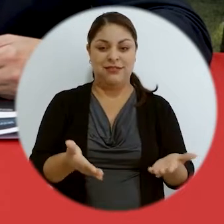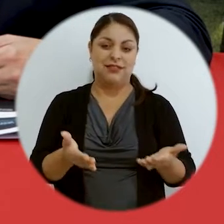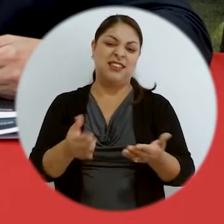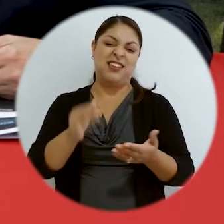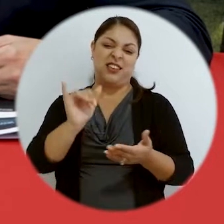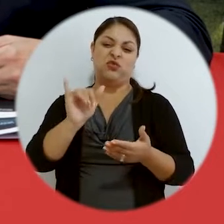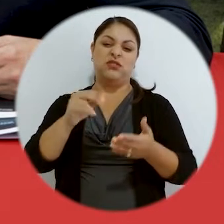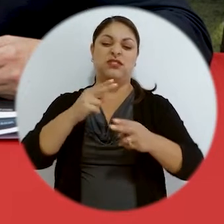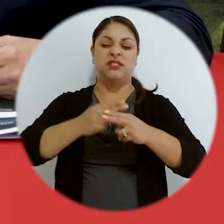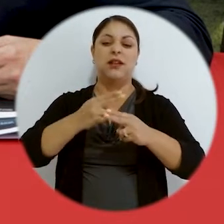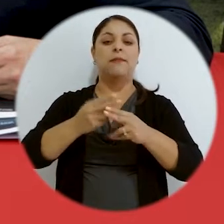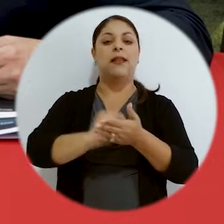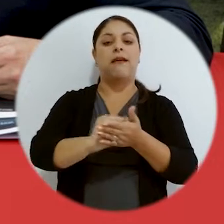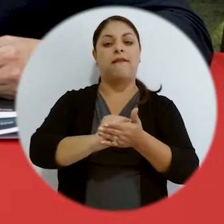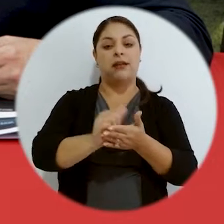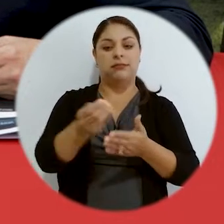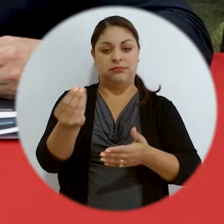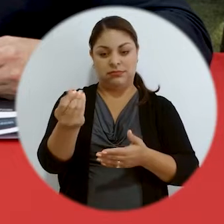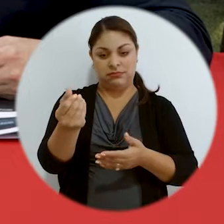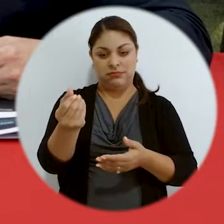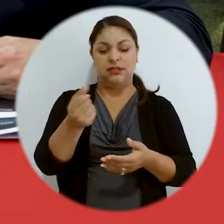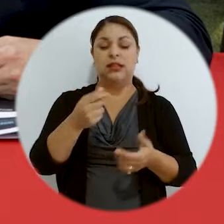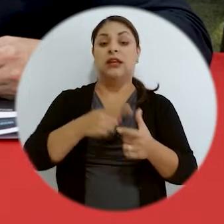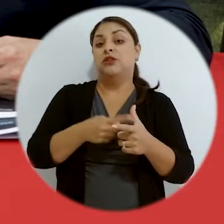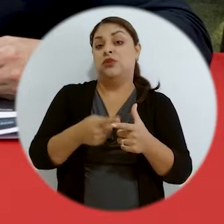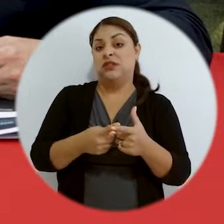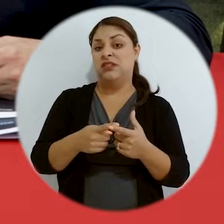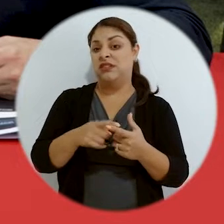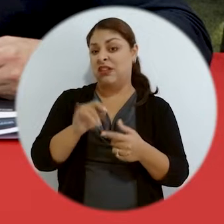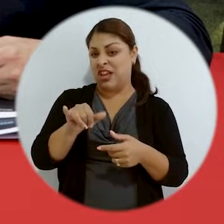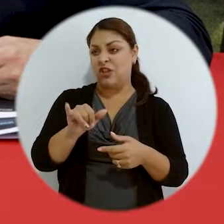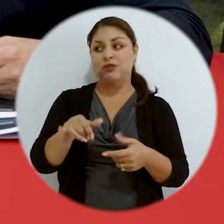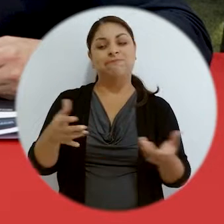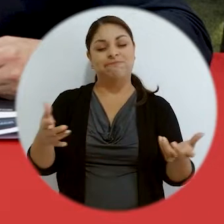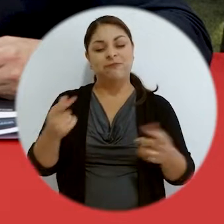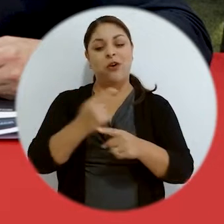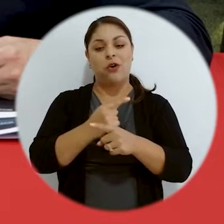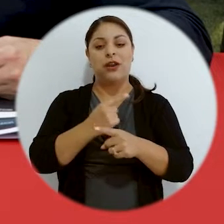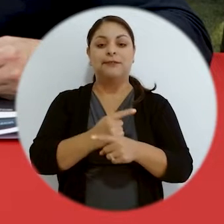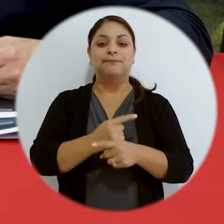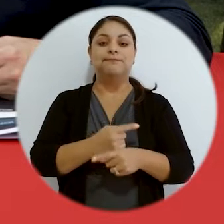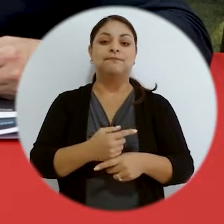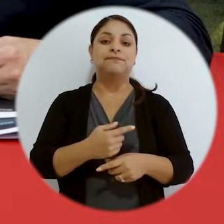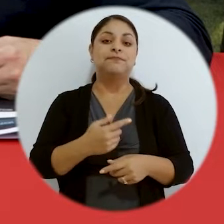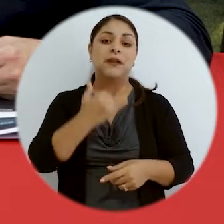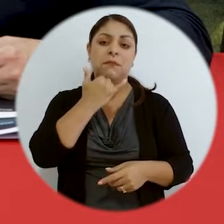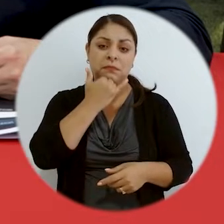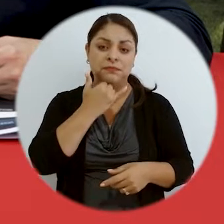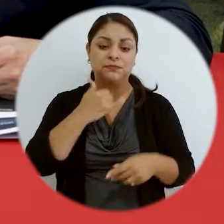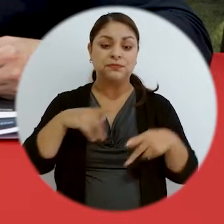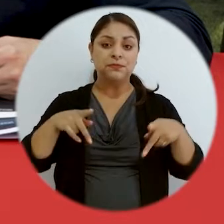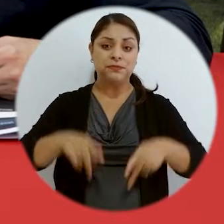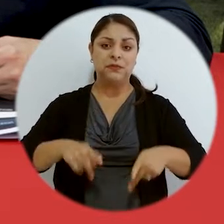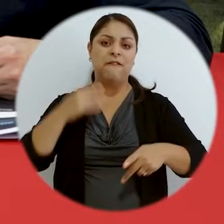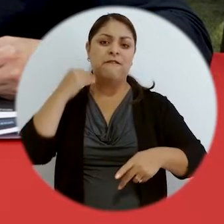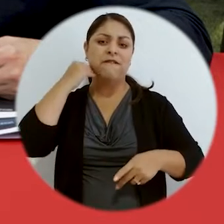Sí, y además eso les permite acceder a muchas personas y que esas personas están prácticamente